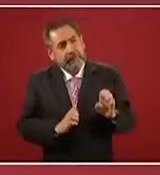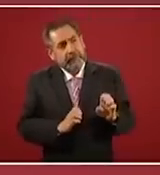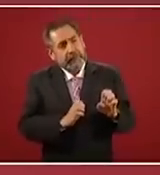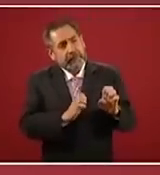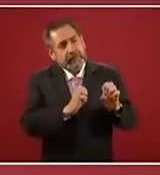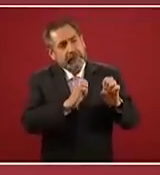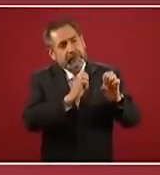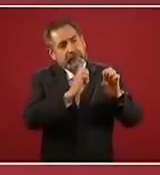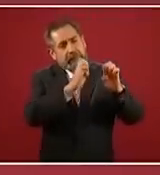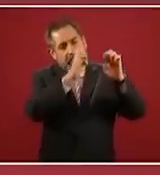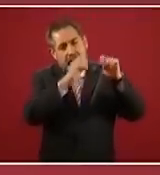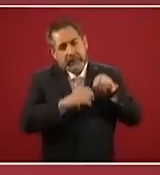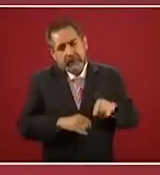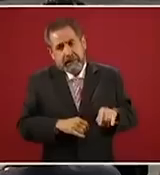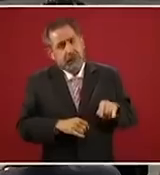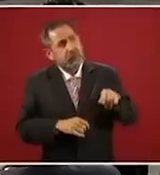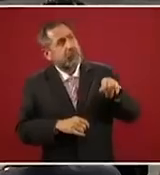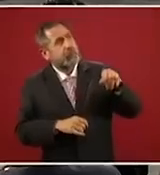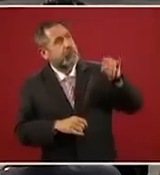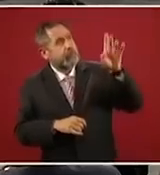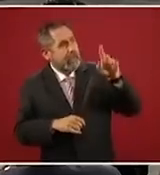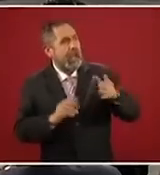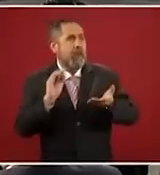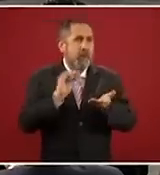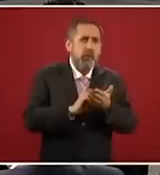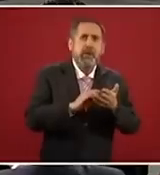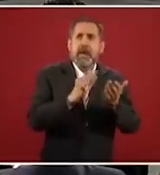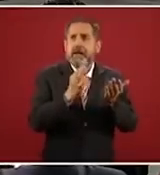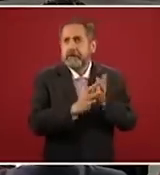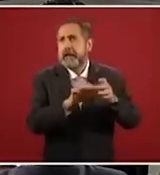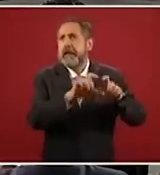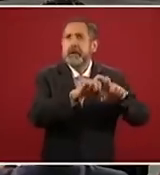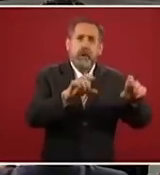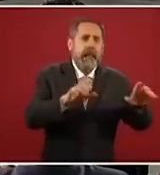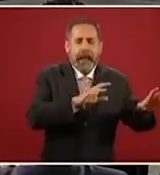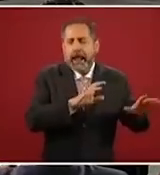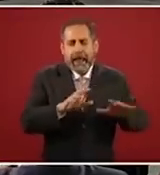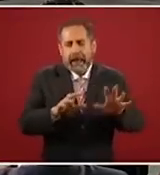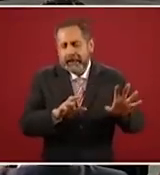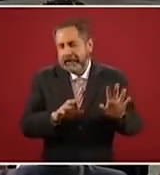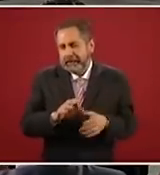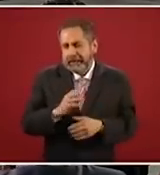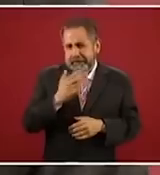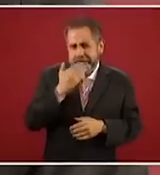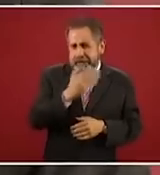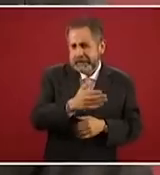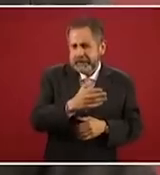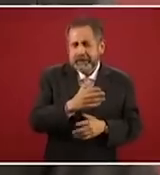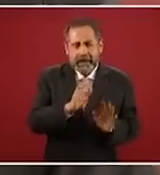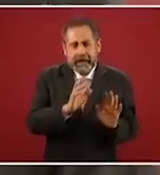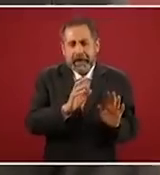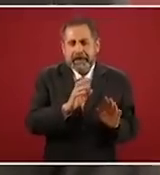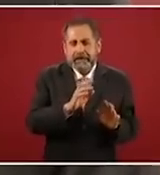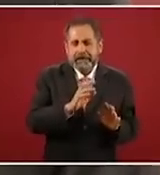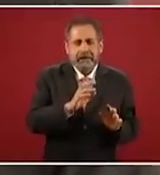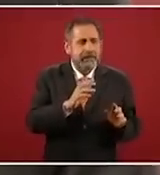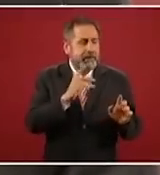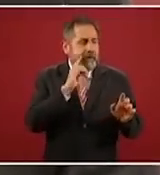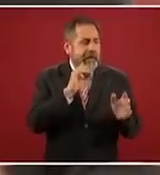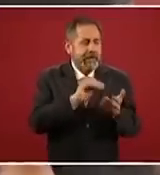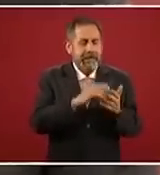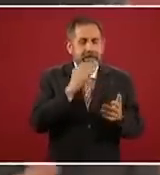Pues para mí la nota, además de poner la última trave de la Torre